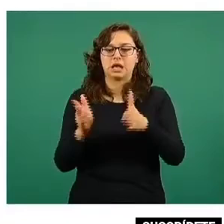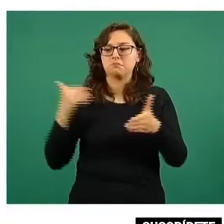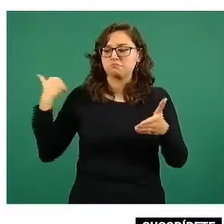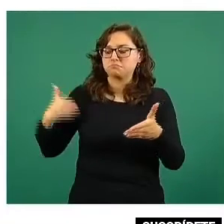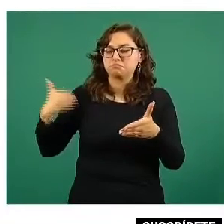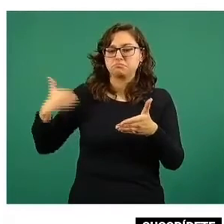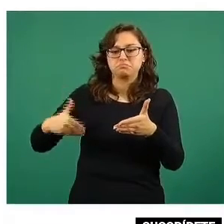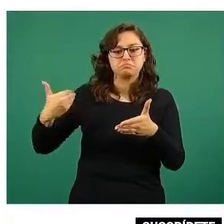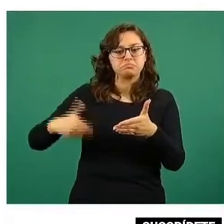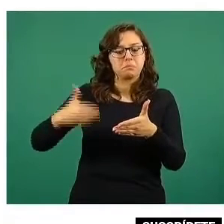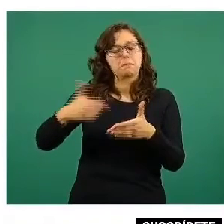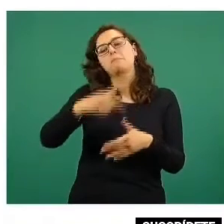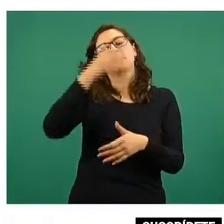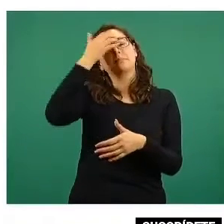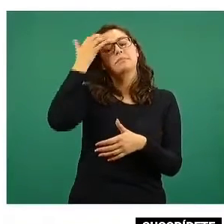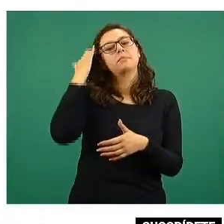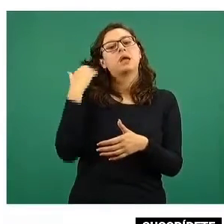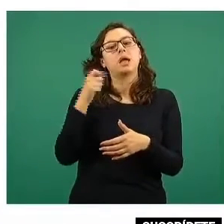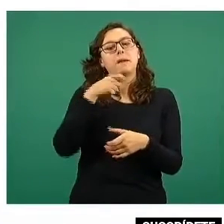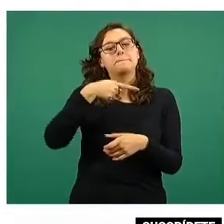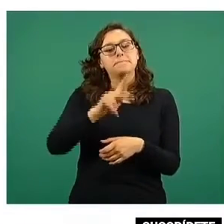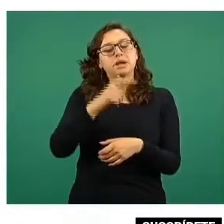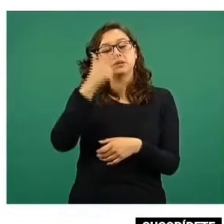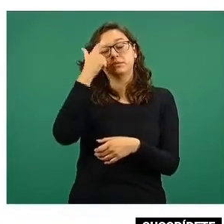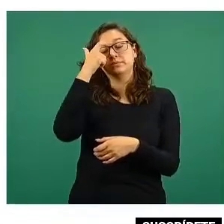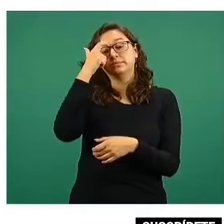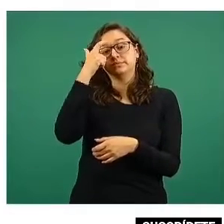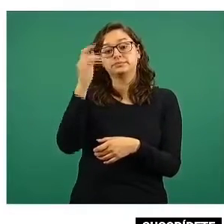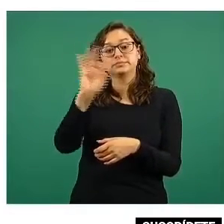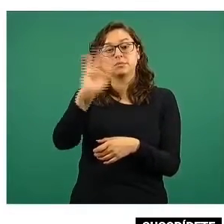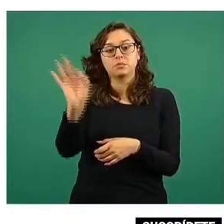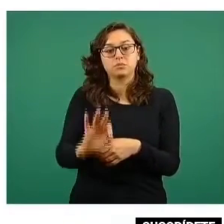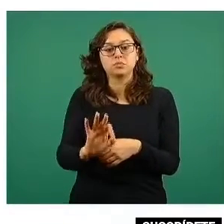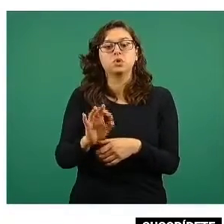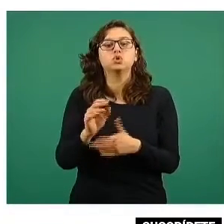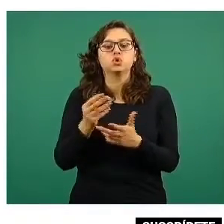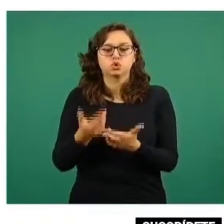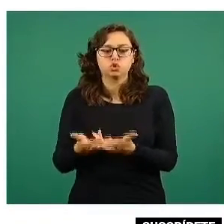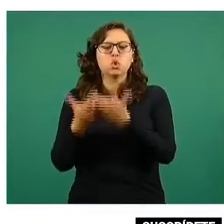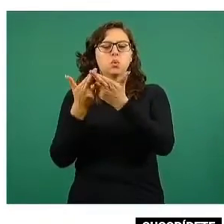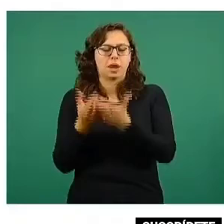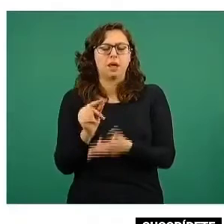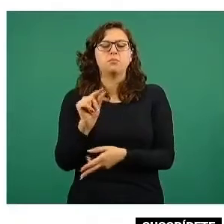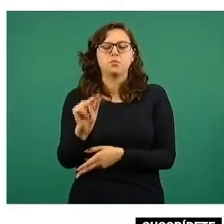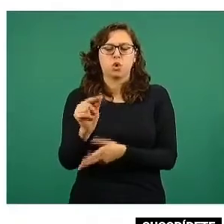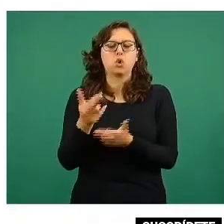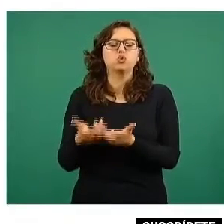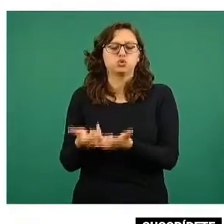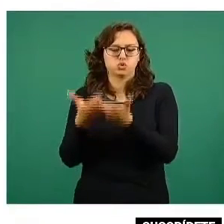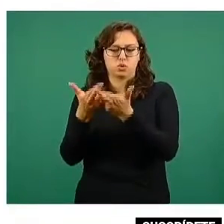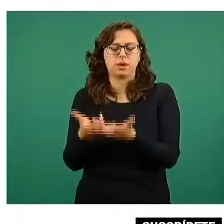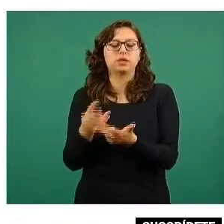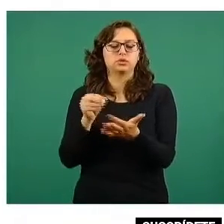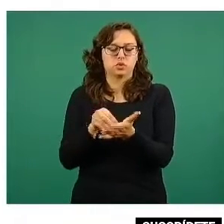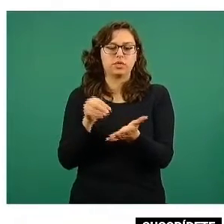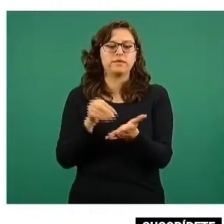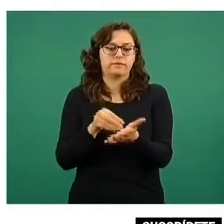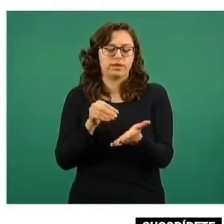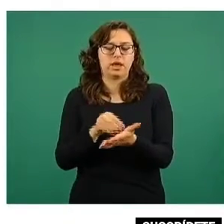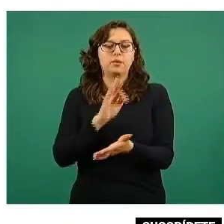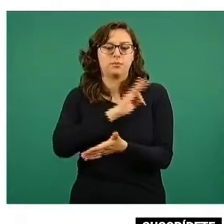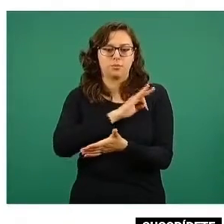días, pero los porcentajes nos siguen evidenciando la disponibilidad todavía que hay de camas para poder